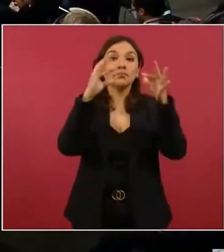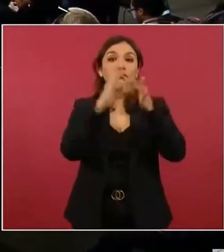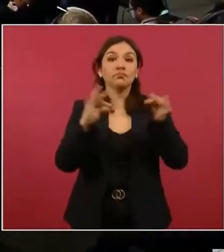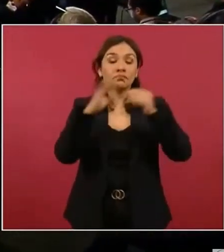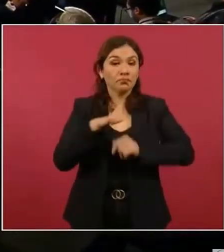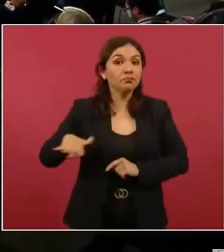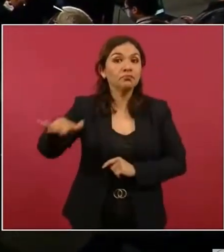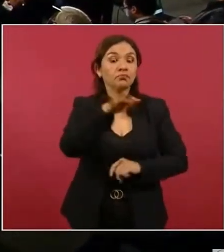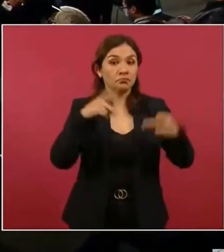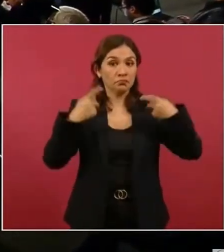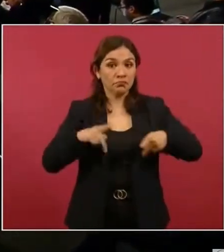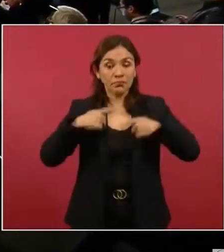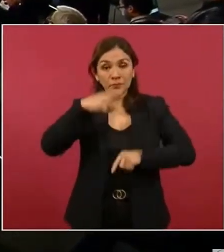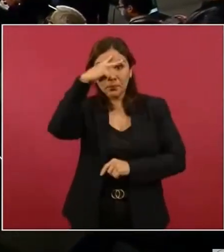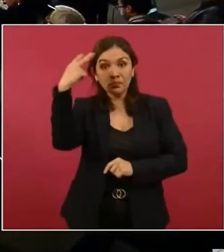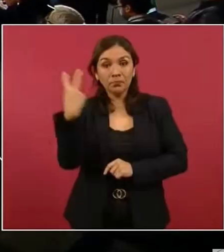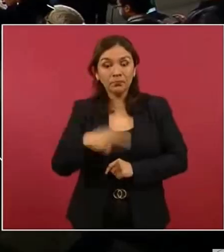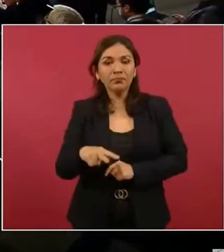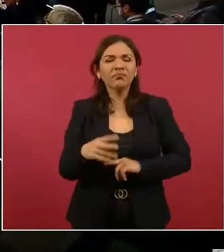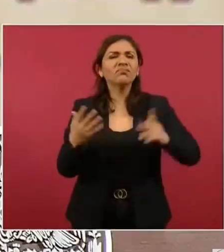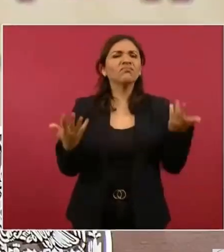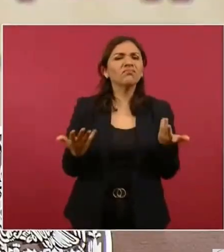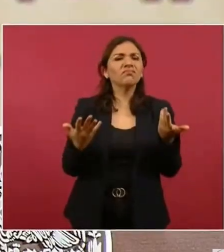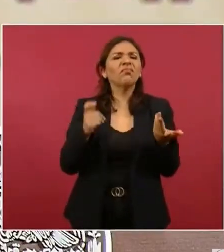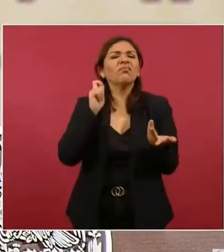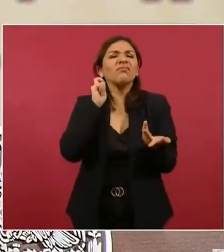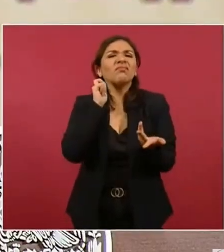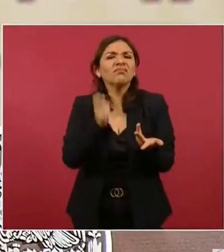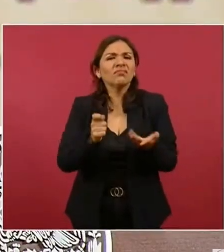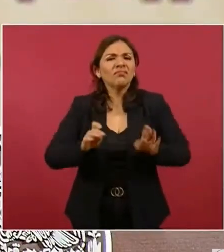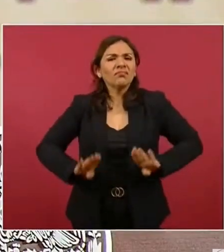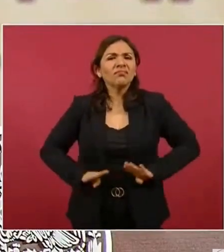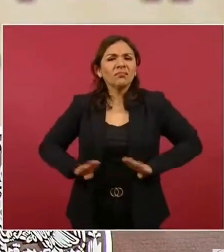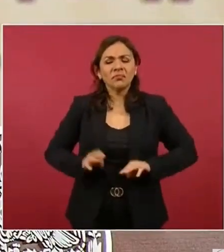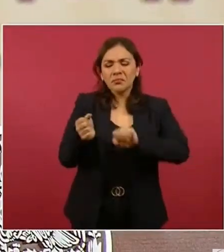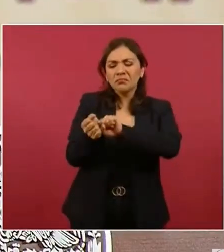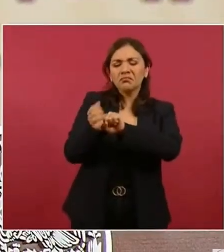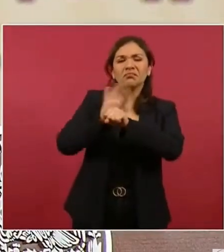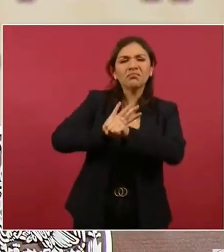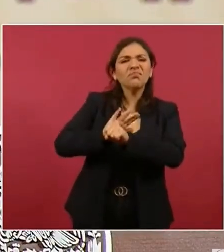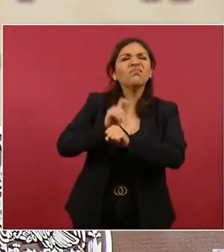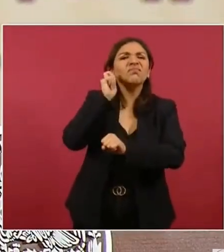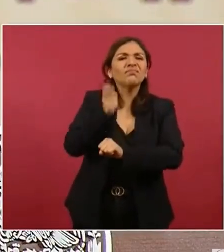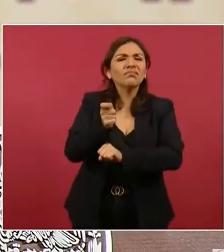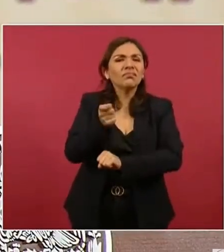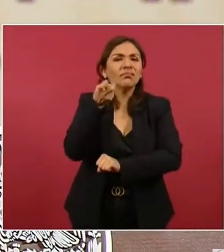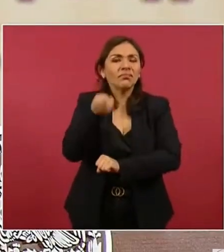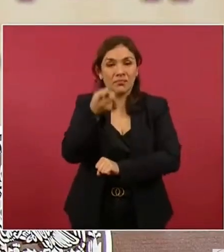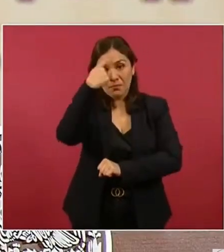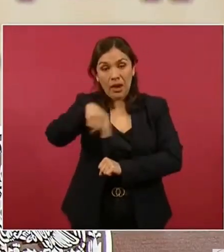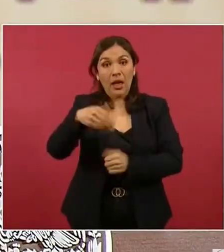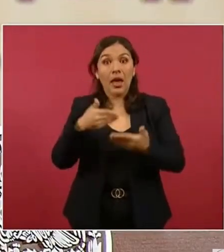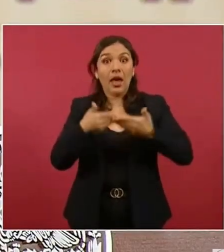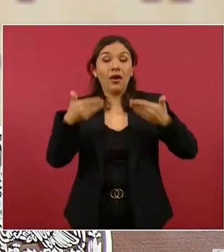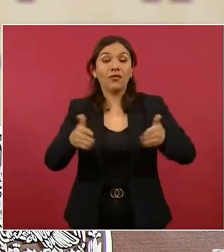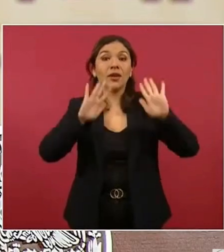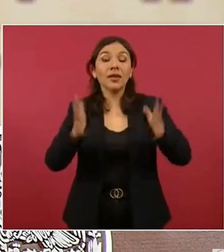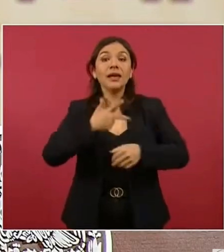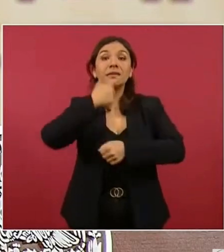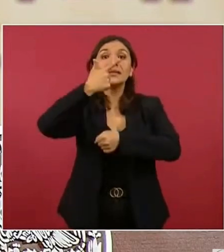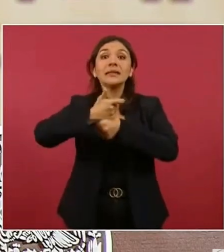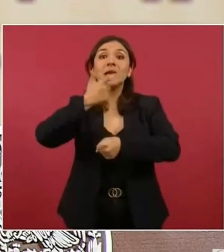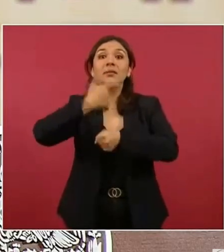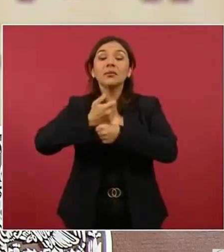población mexicana cuál es el estado que guarda la pandemia COVID-19 en la séptima semana en que